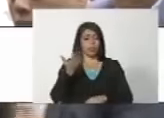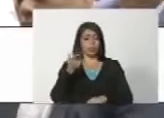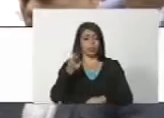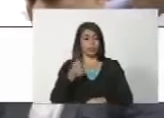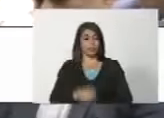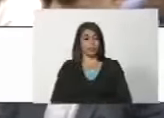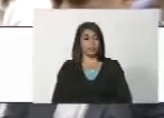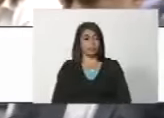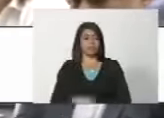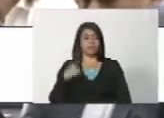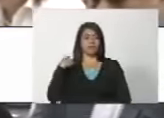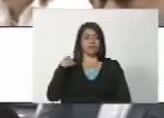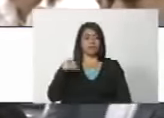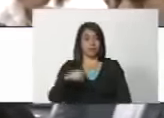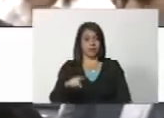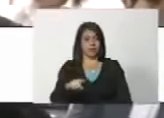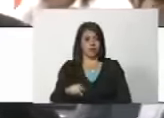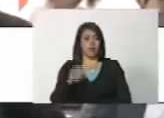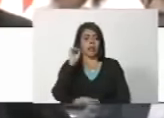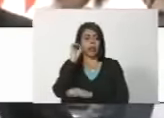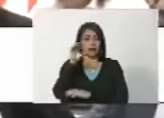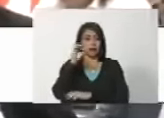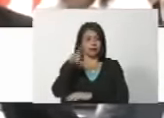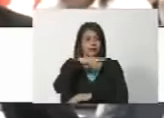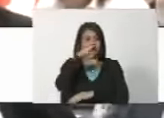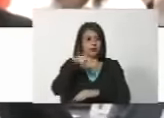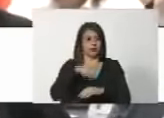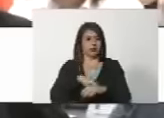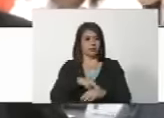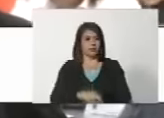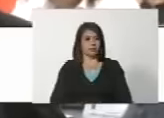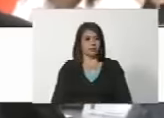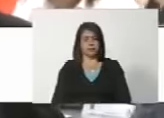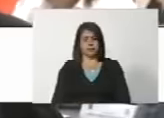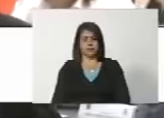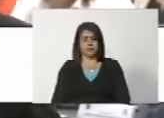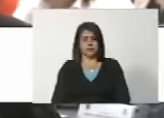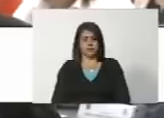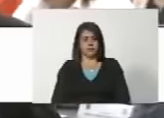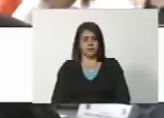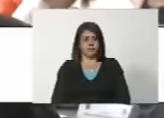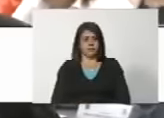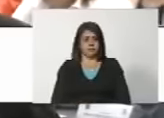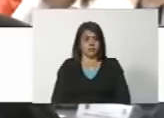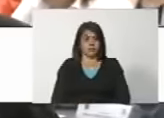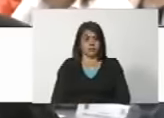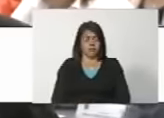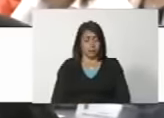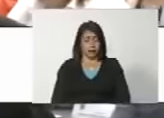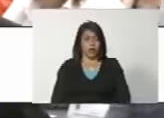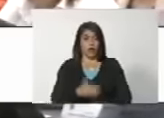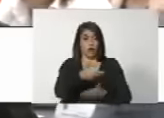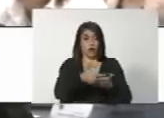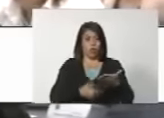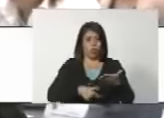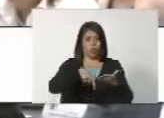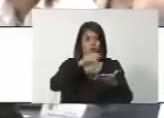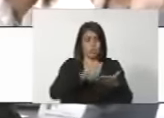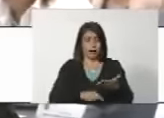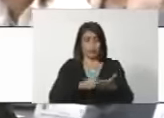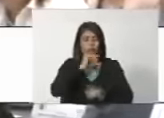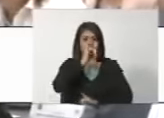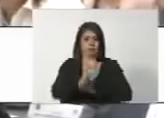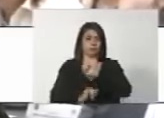importancia que tiene la Asamblea Nacional en este tipo de contrataciones